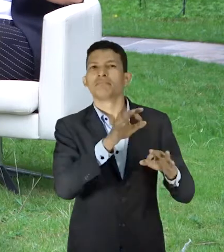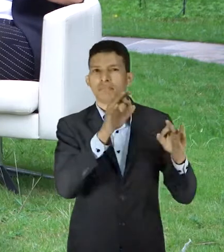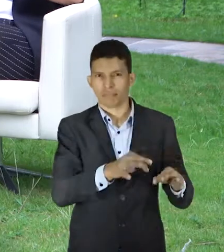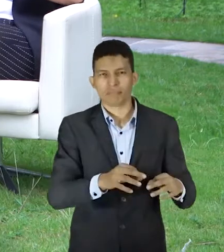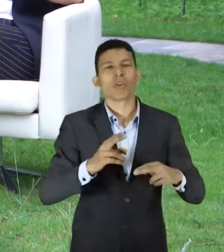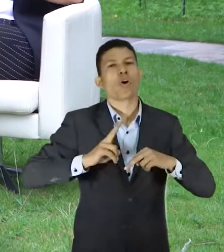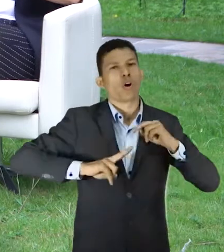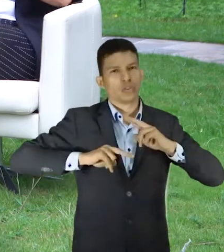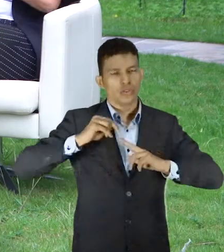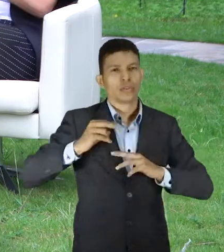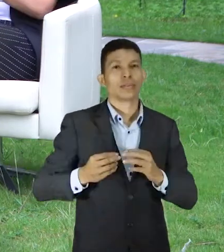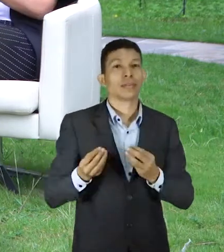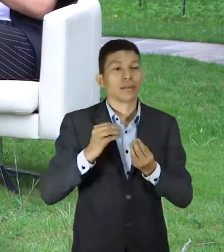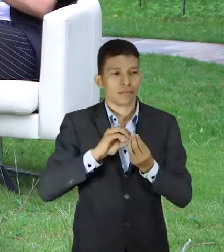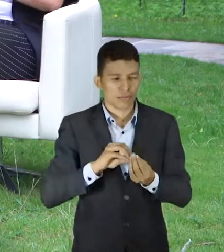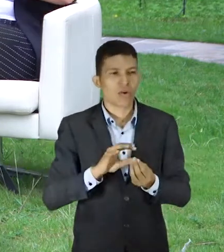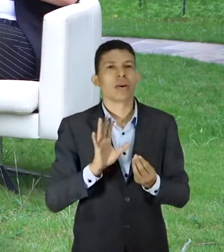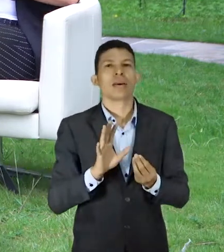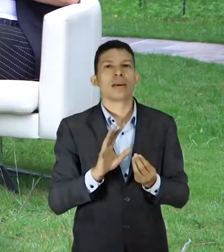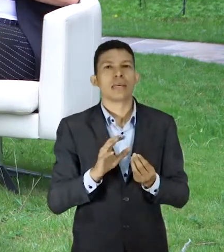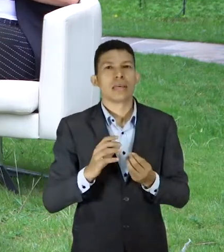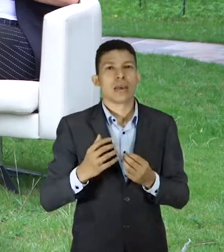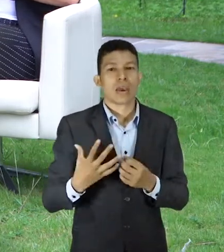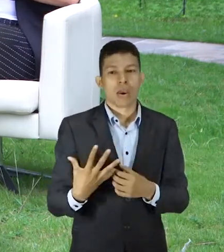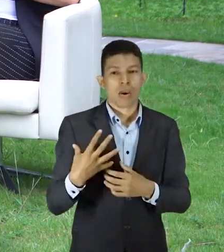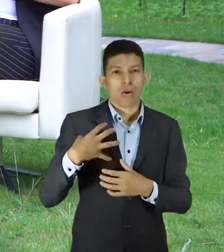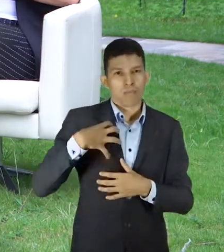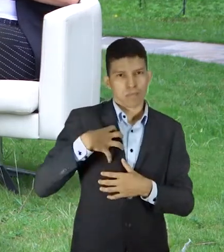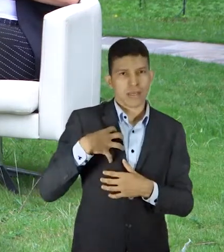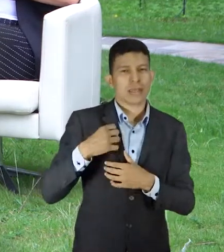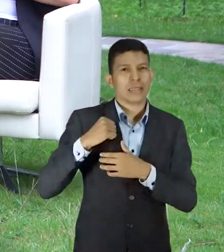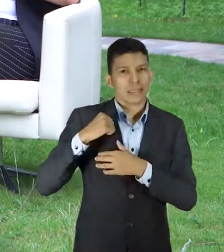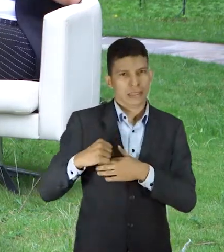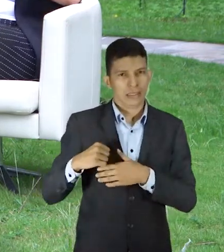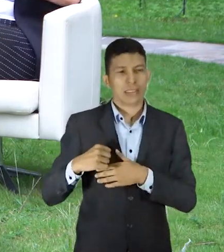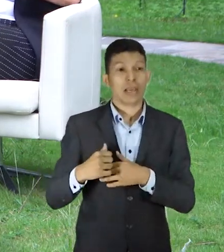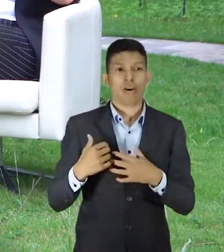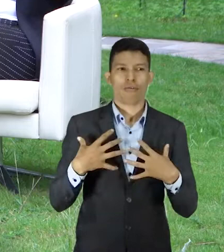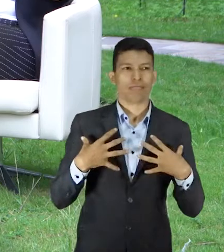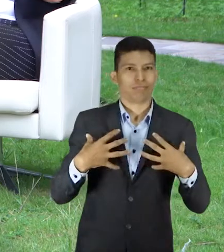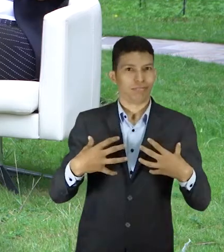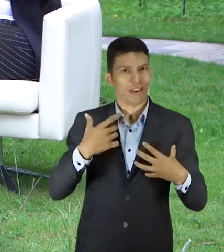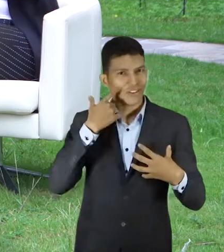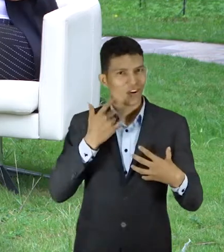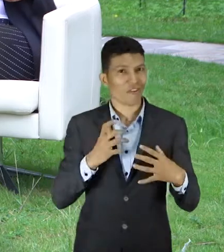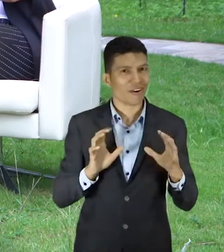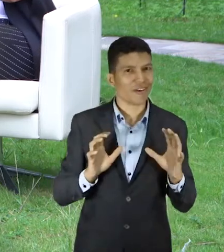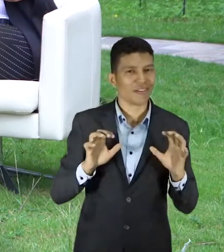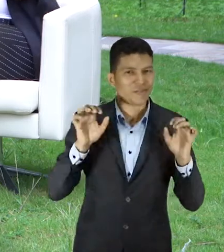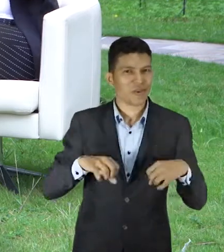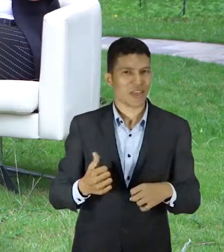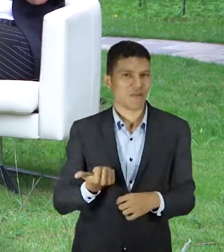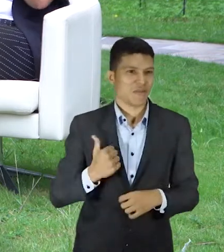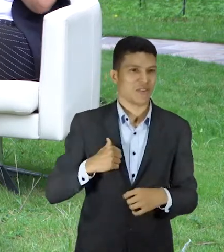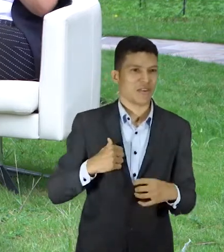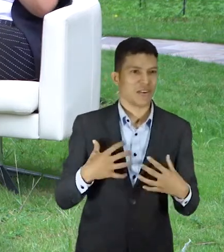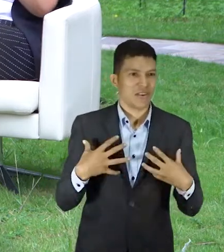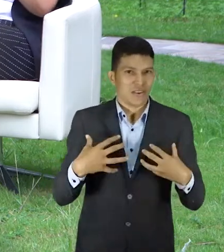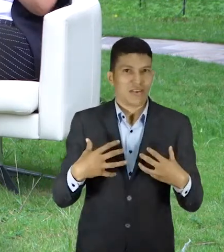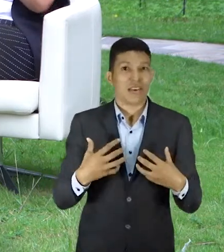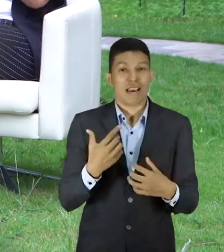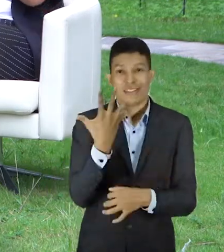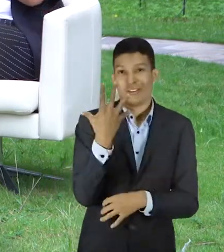te conviene, la parte de salud está primero. La parte, oh, listo, tú me vas a hacer esto, no me vas a